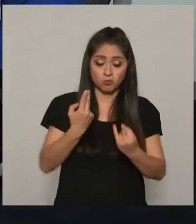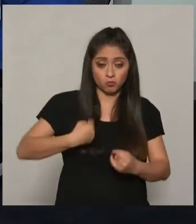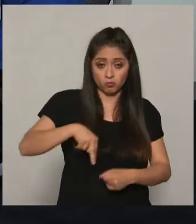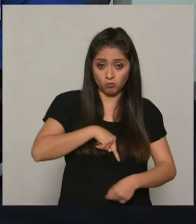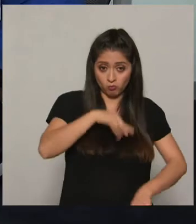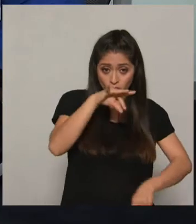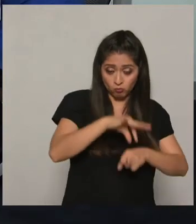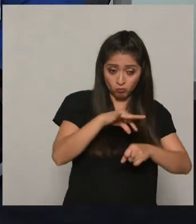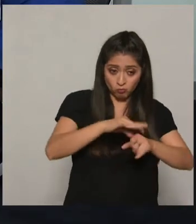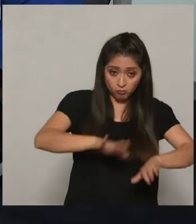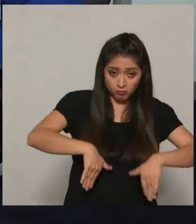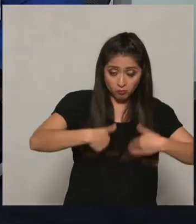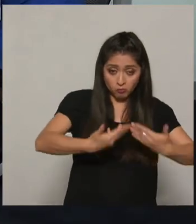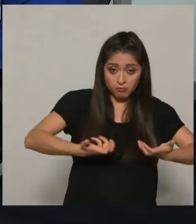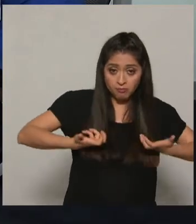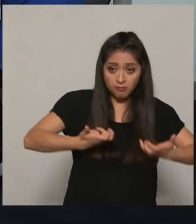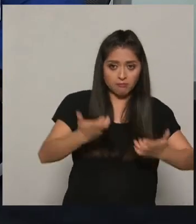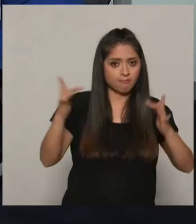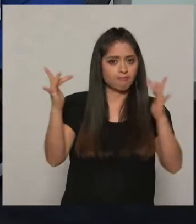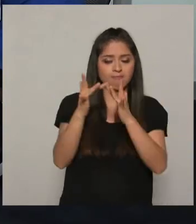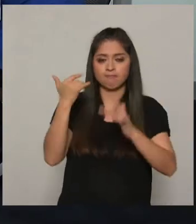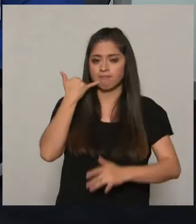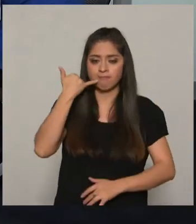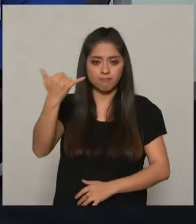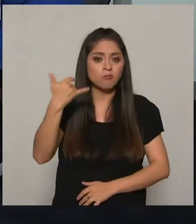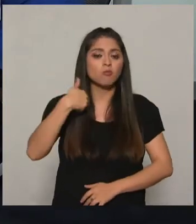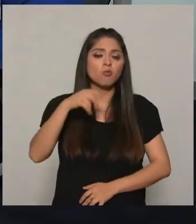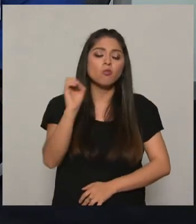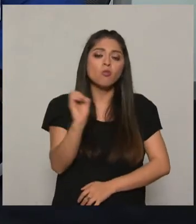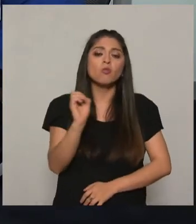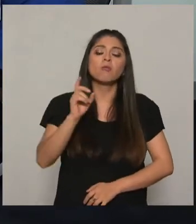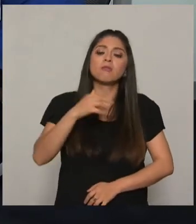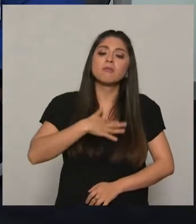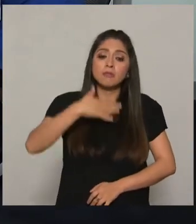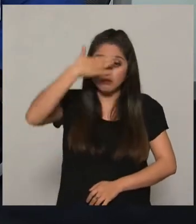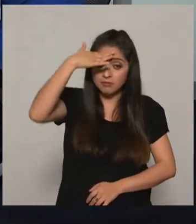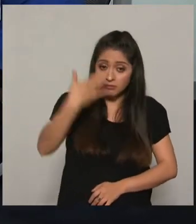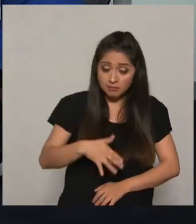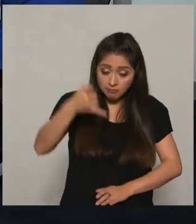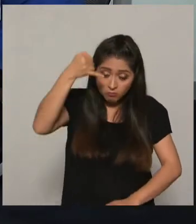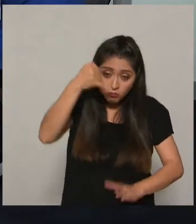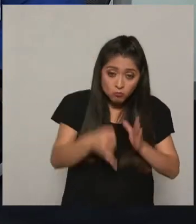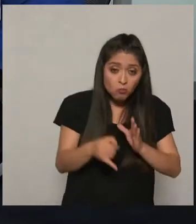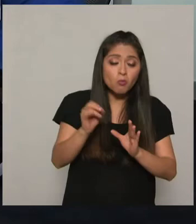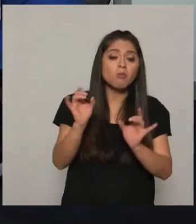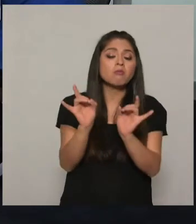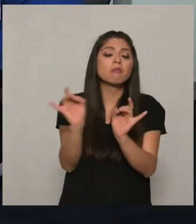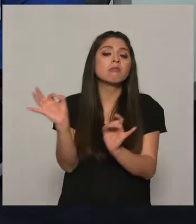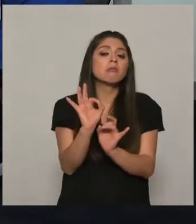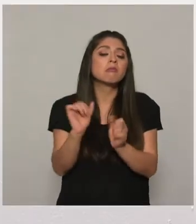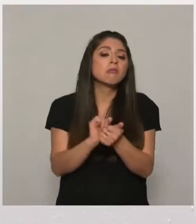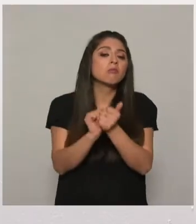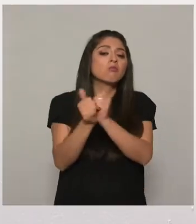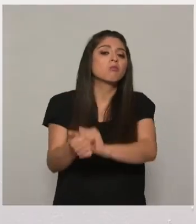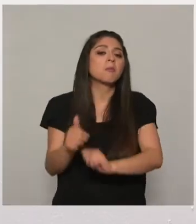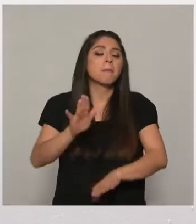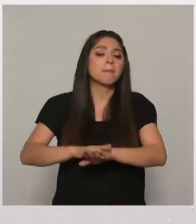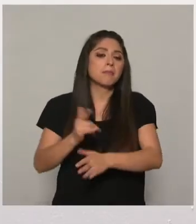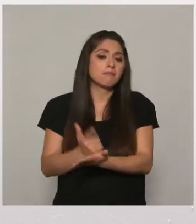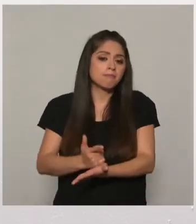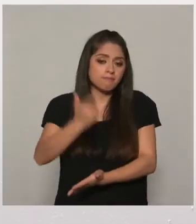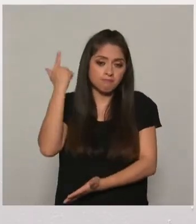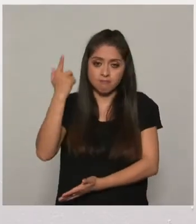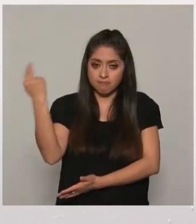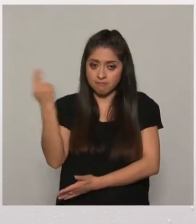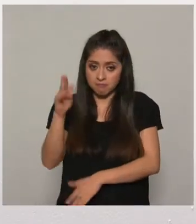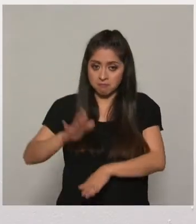urgencia en la calle, eso es lo primero que se tiene que hacer. O sea, aunque nosotros tengamos el conocimiento, nunca sabemos si hay algún momento en el que las cosas se puedan salir de control y necesitemos de